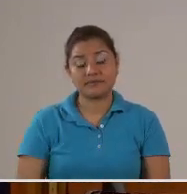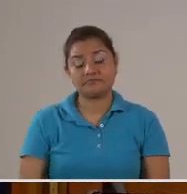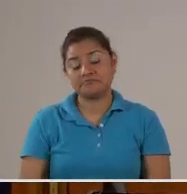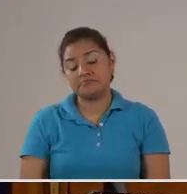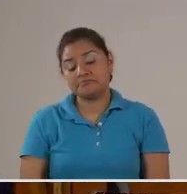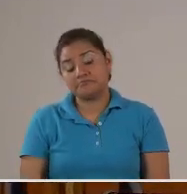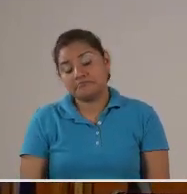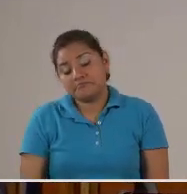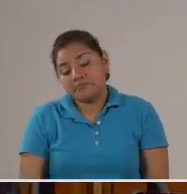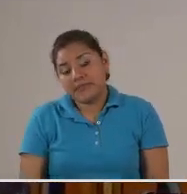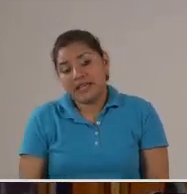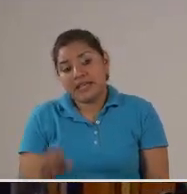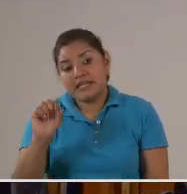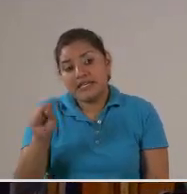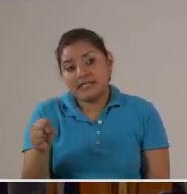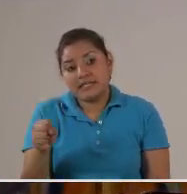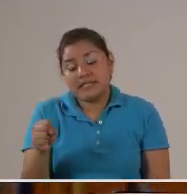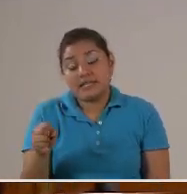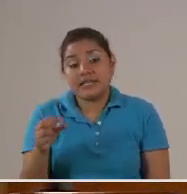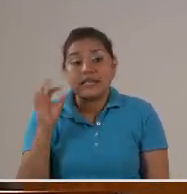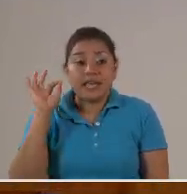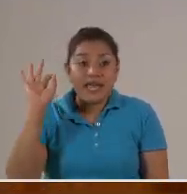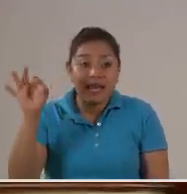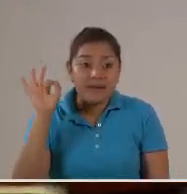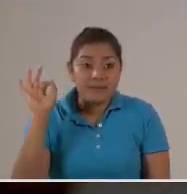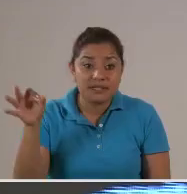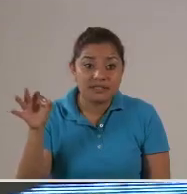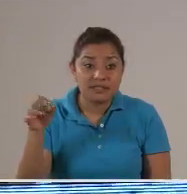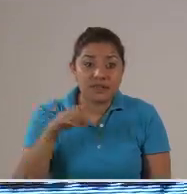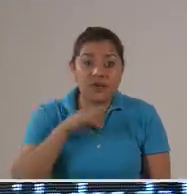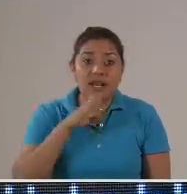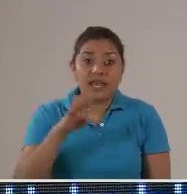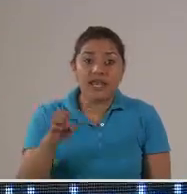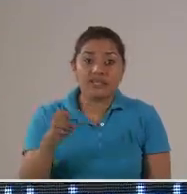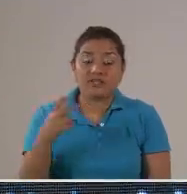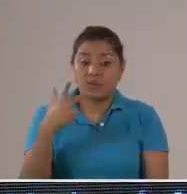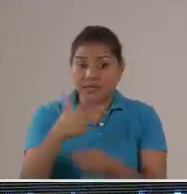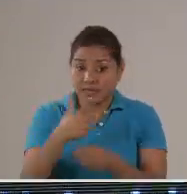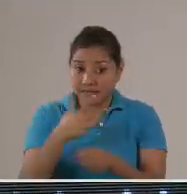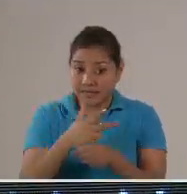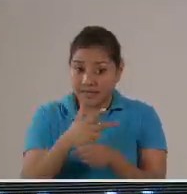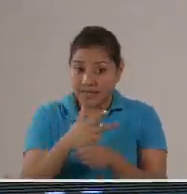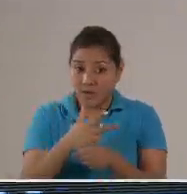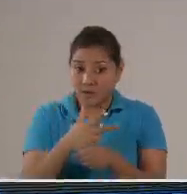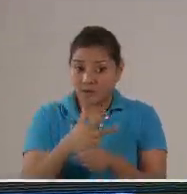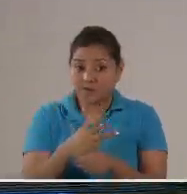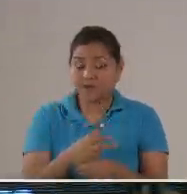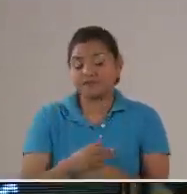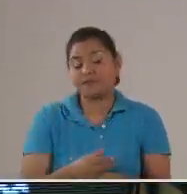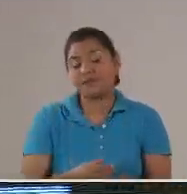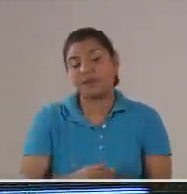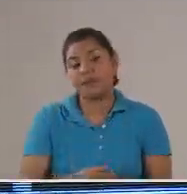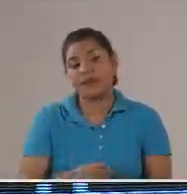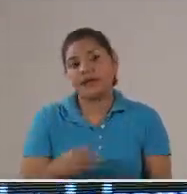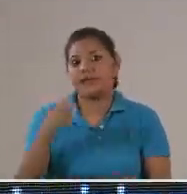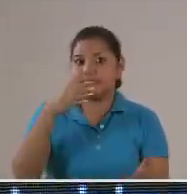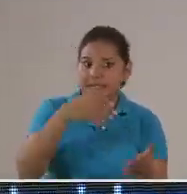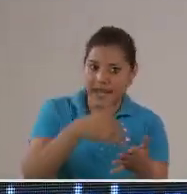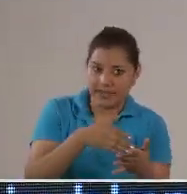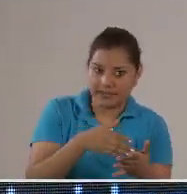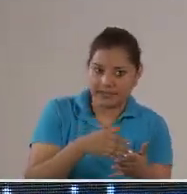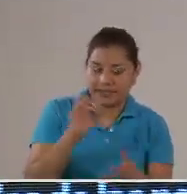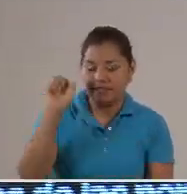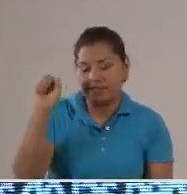pastor si el pastor es guatemalteco ahí van todos los guatemaltecos si el pastor es salvadoreño ahí van todos los